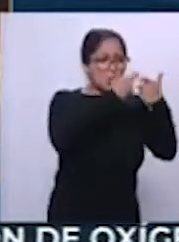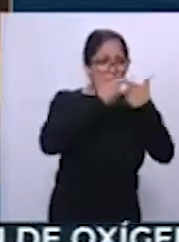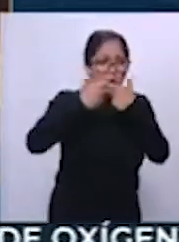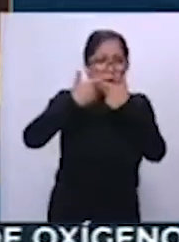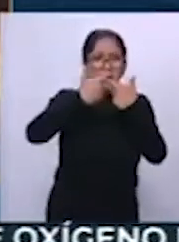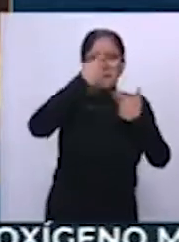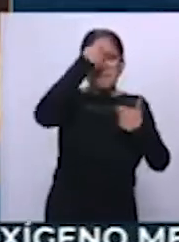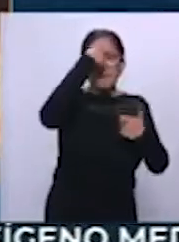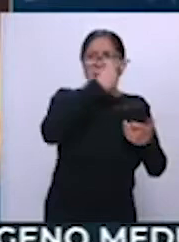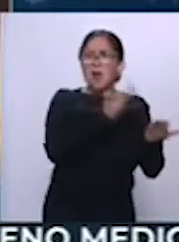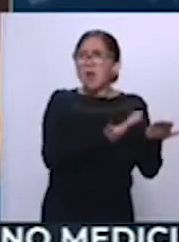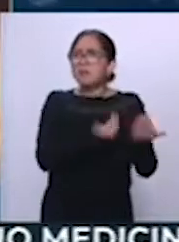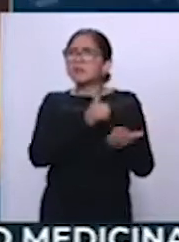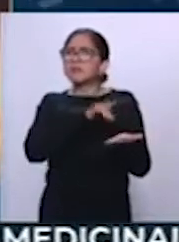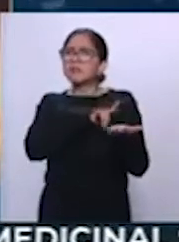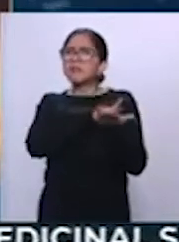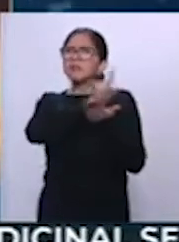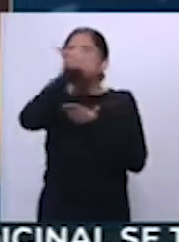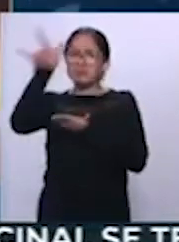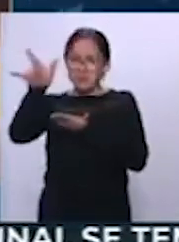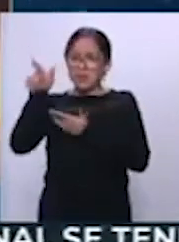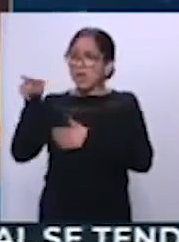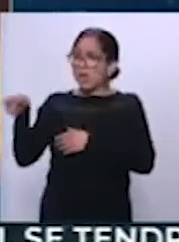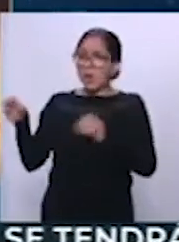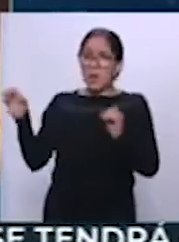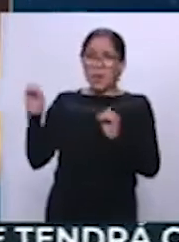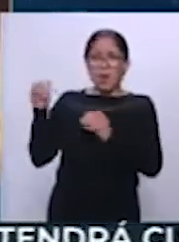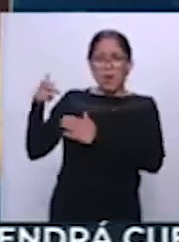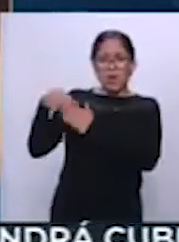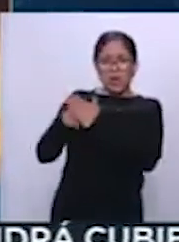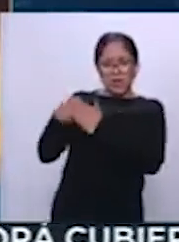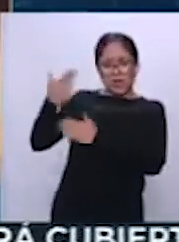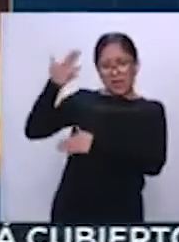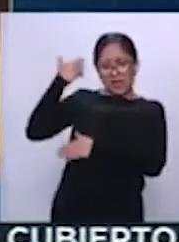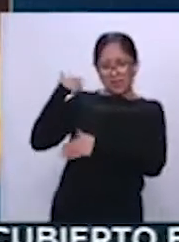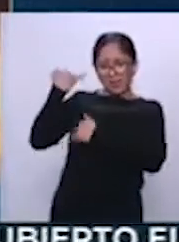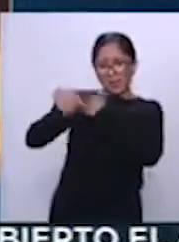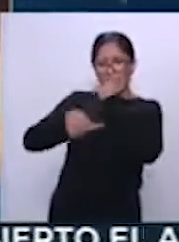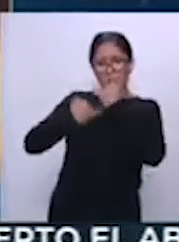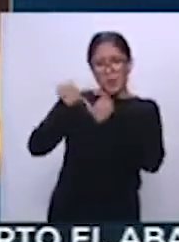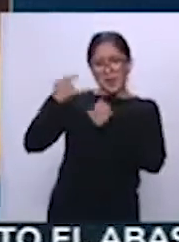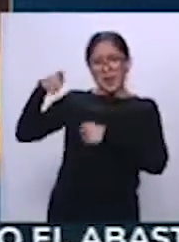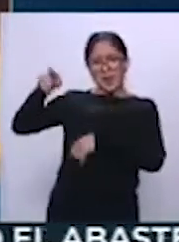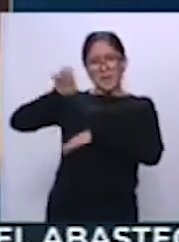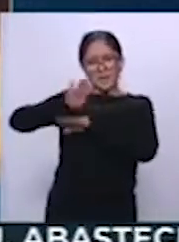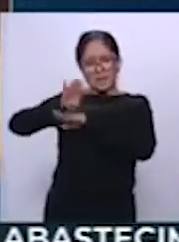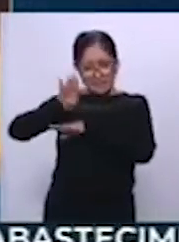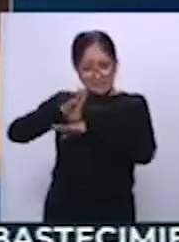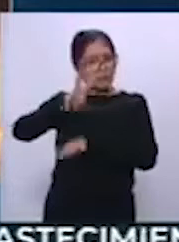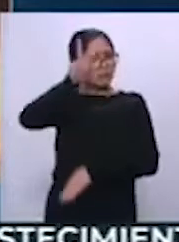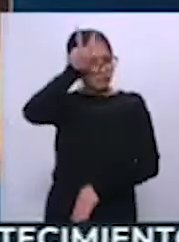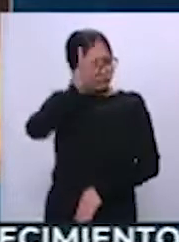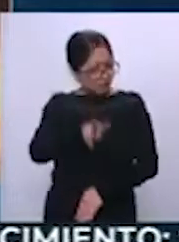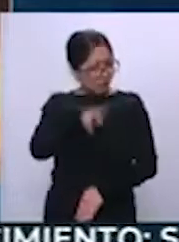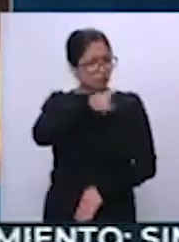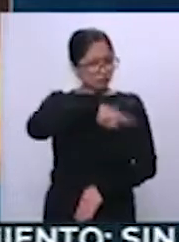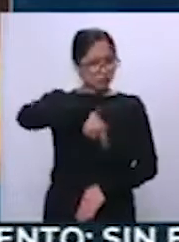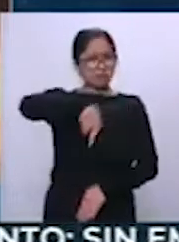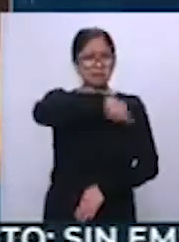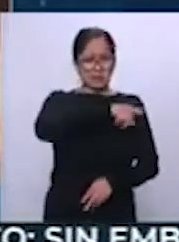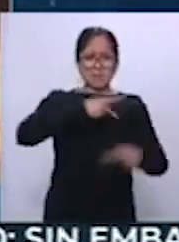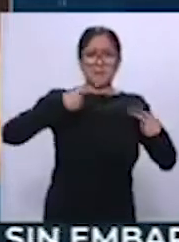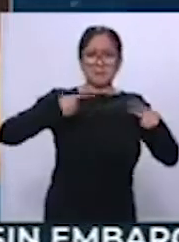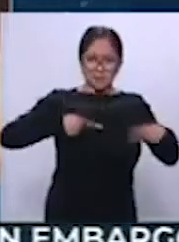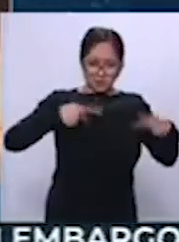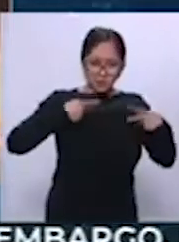sembró Castillo antes de los Juegos de Río de Janeiro, que efectivamente estuvo en riesgo la participación